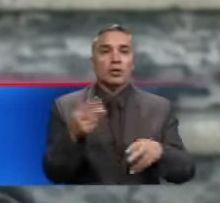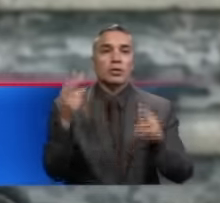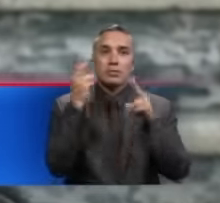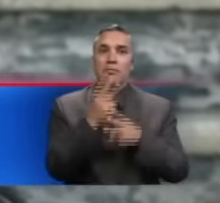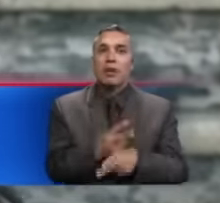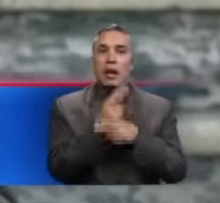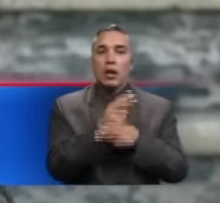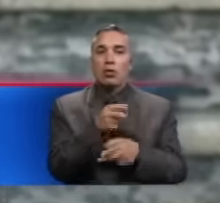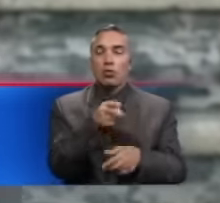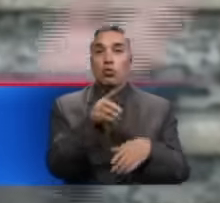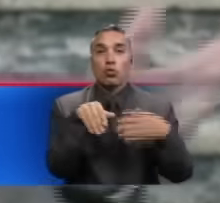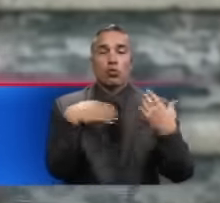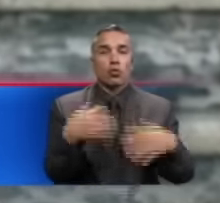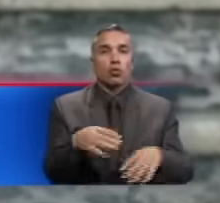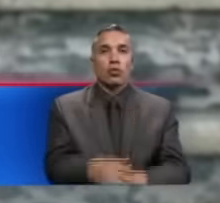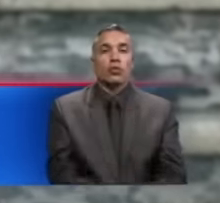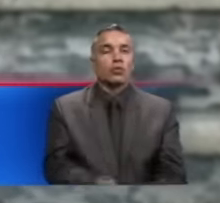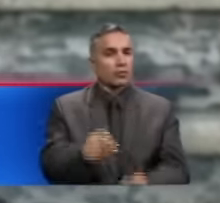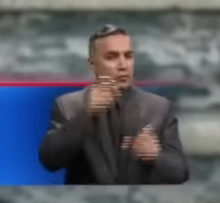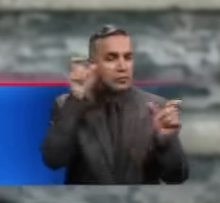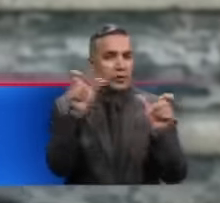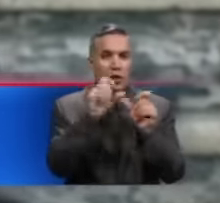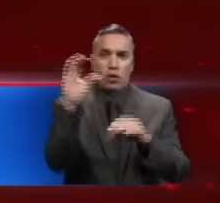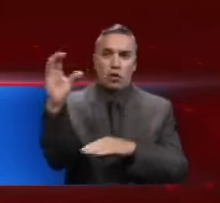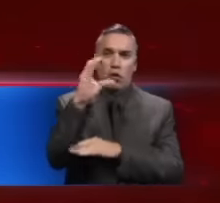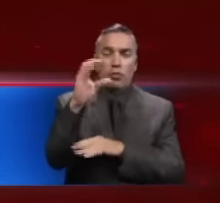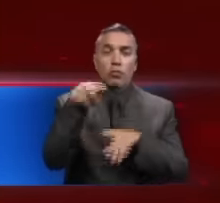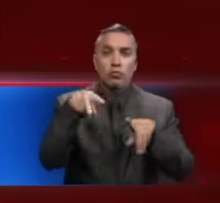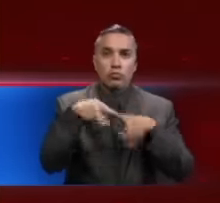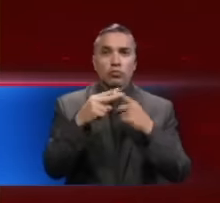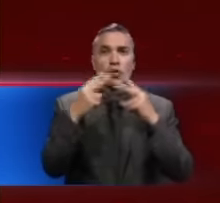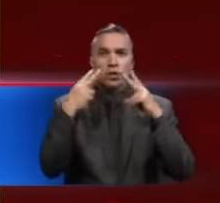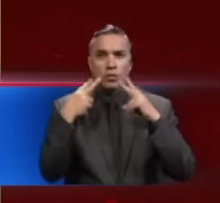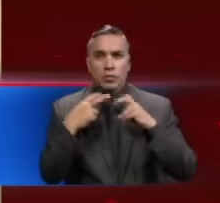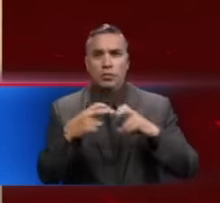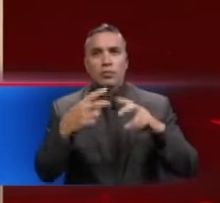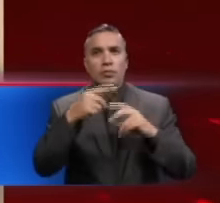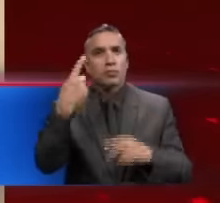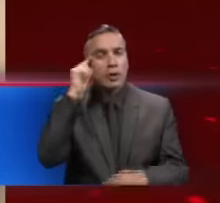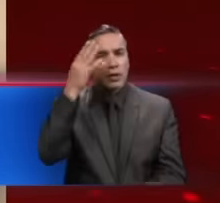valor y de interés del Estado. La Fiscalía colombiana realizará la investigación para